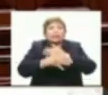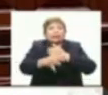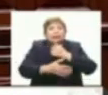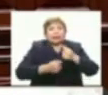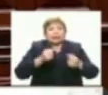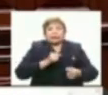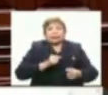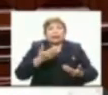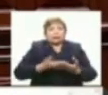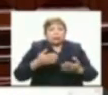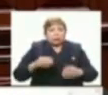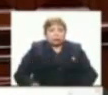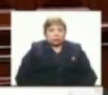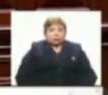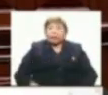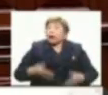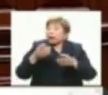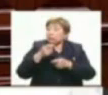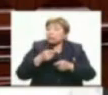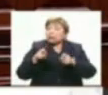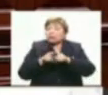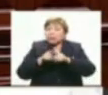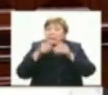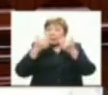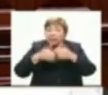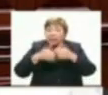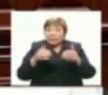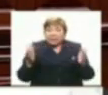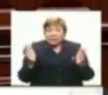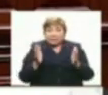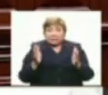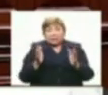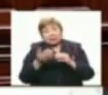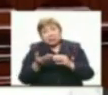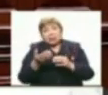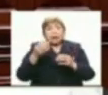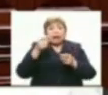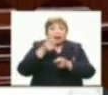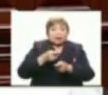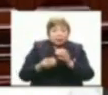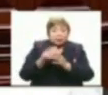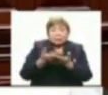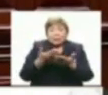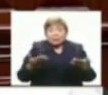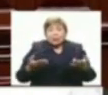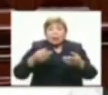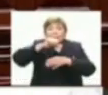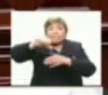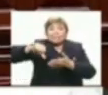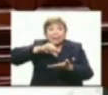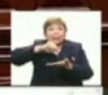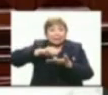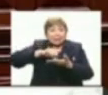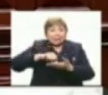y la acuicultura. Promoveremos la micro y pequeña empresa de acuicultura y la implementación de parques